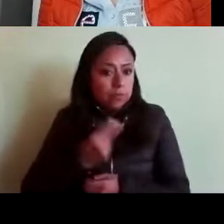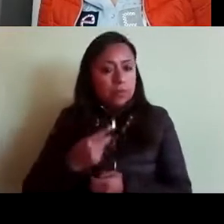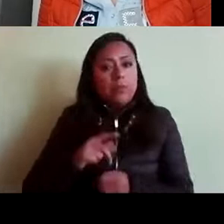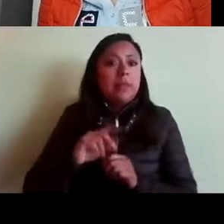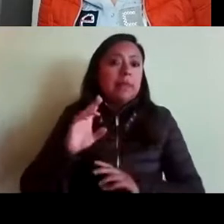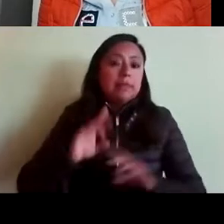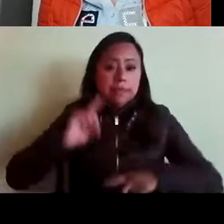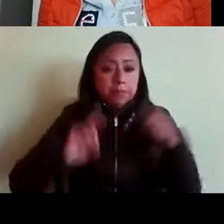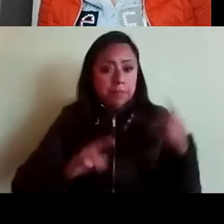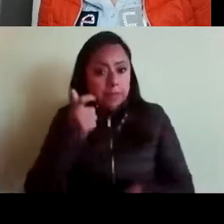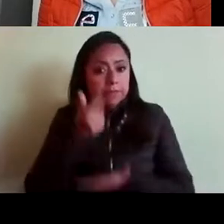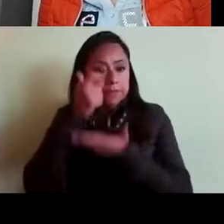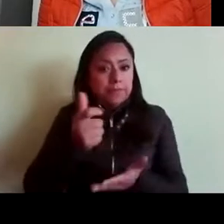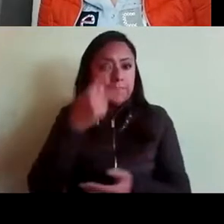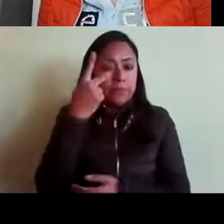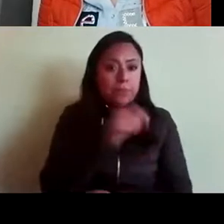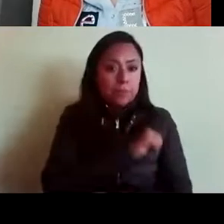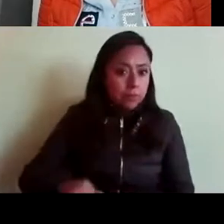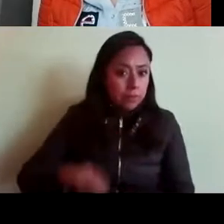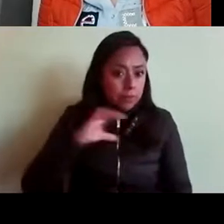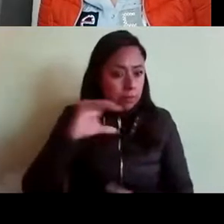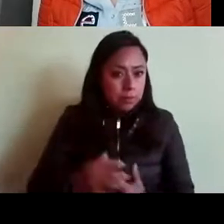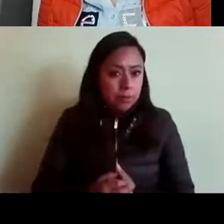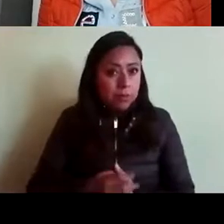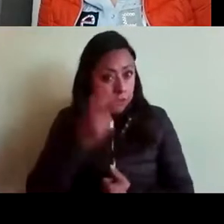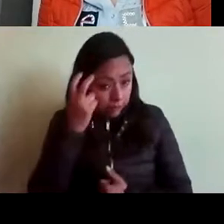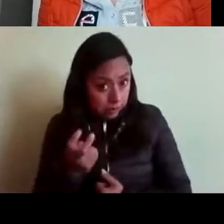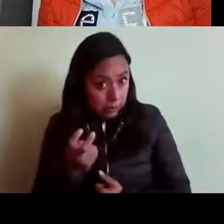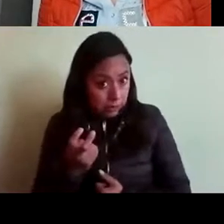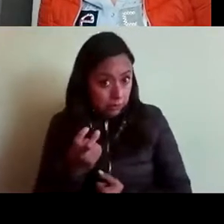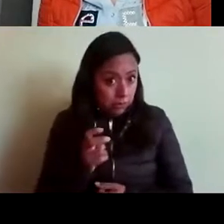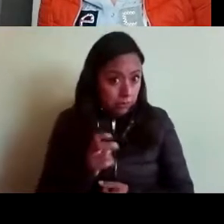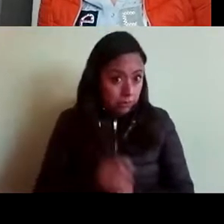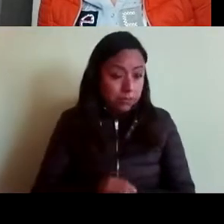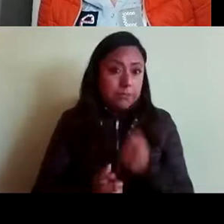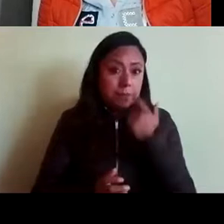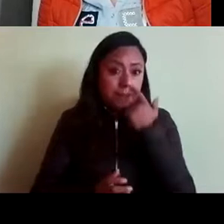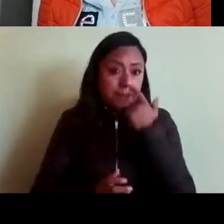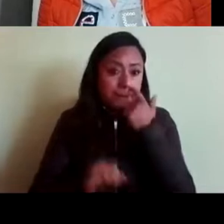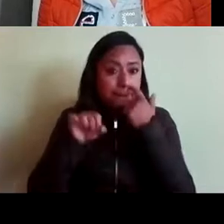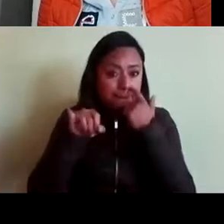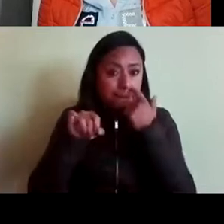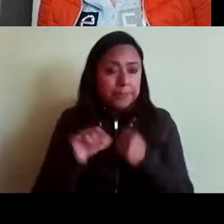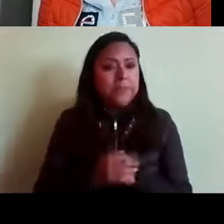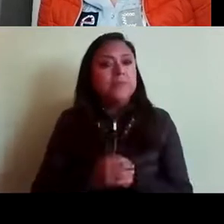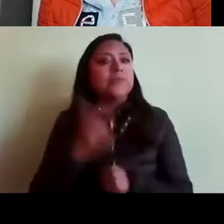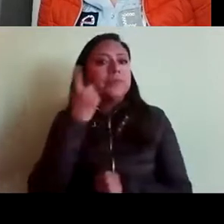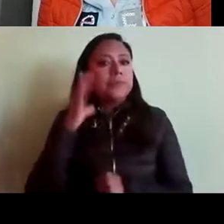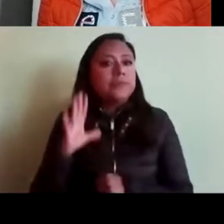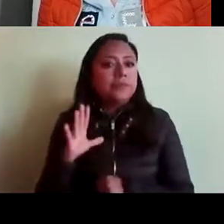demarcación. ¿Es así la letra a la letra? efectivamente, diputada Valentina,